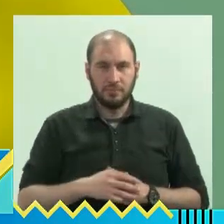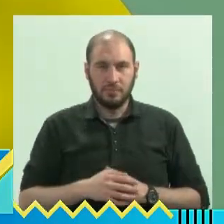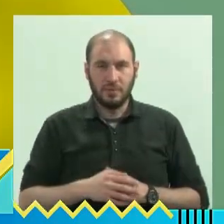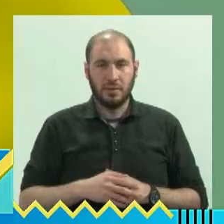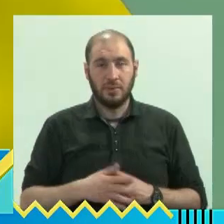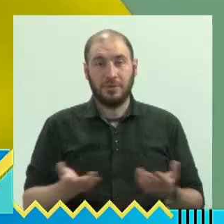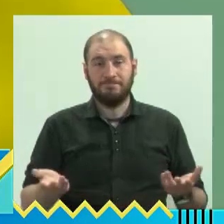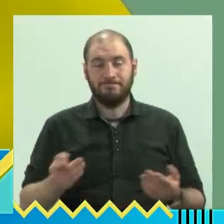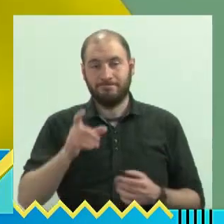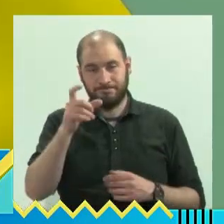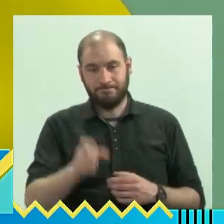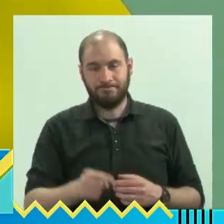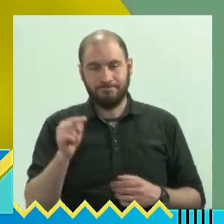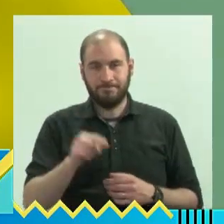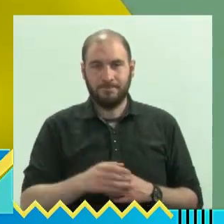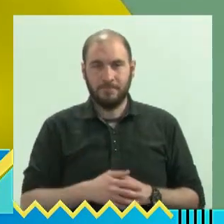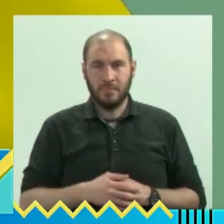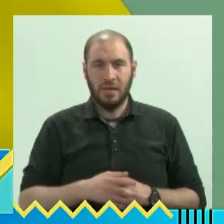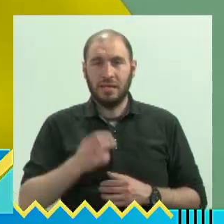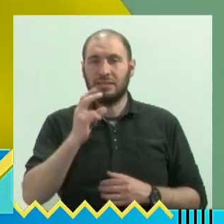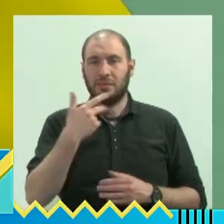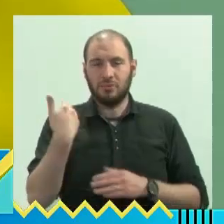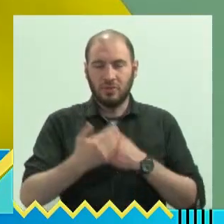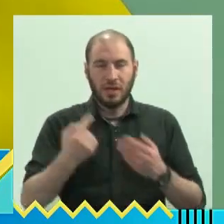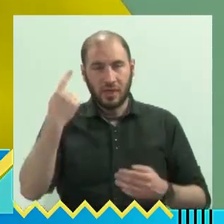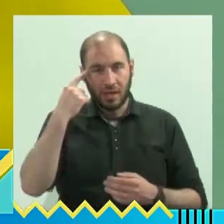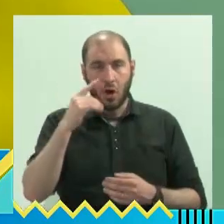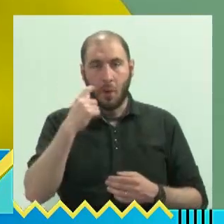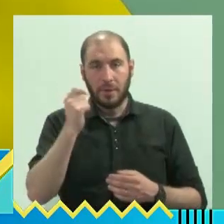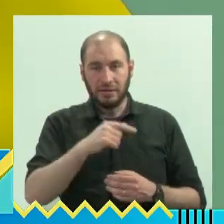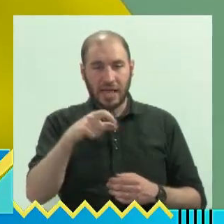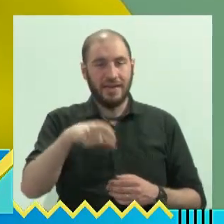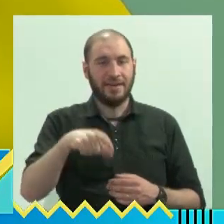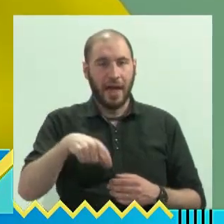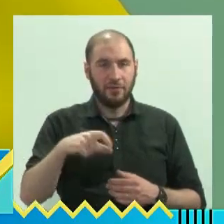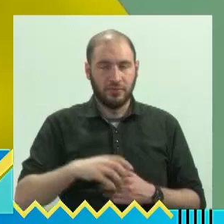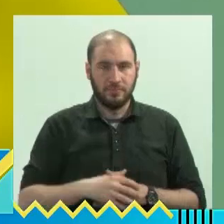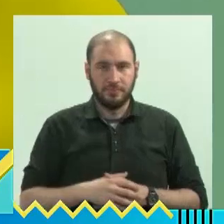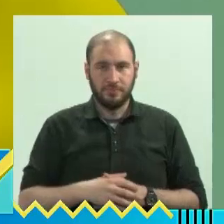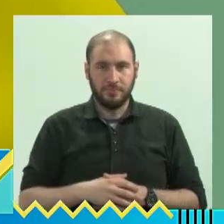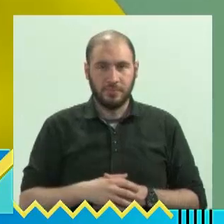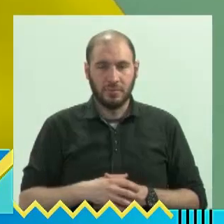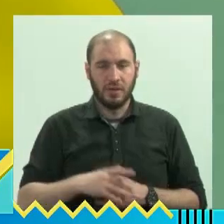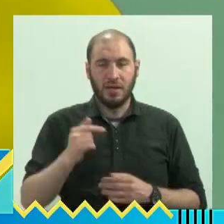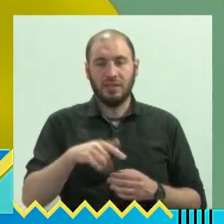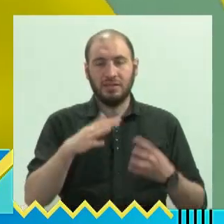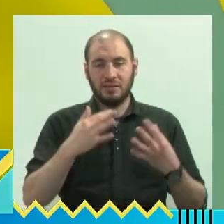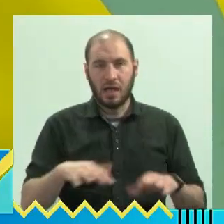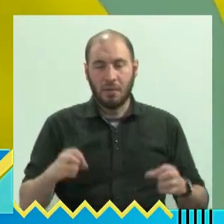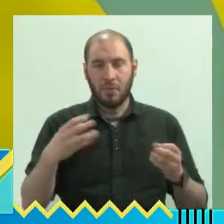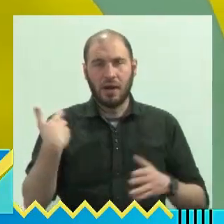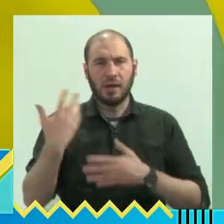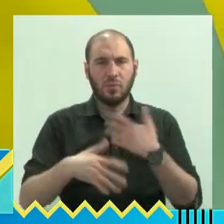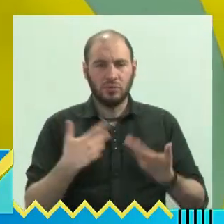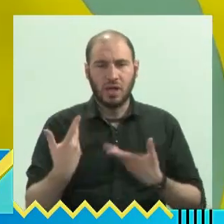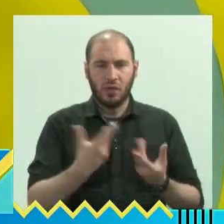Y bueno, y esa figura en realidad Sarmiento la construye sobre la idea de que Barcala era un esclavo y es redimido por la